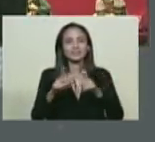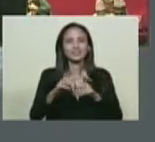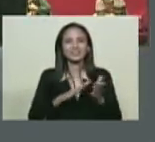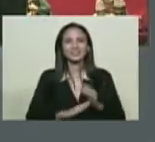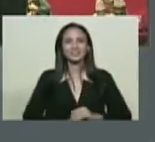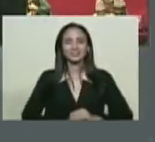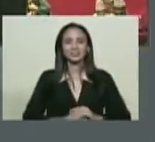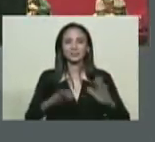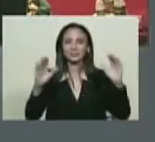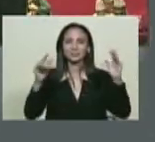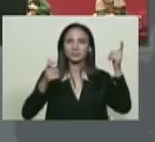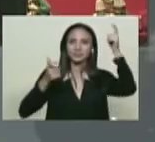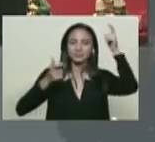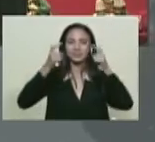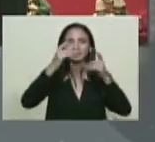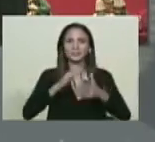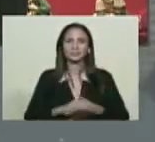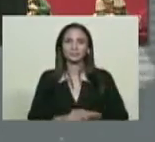siempre!